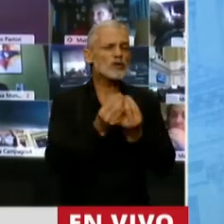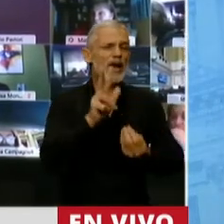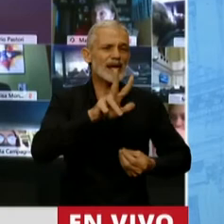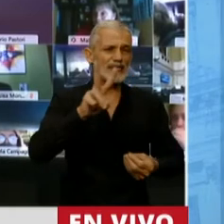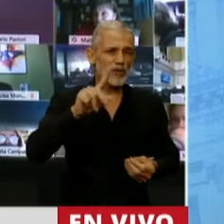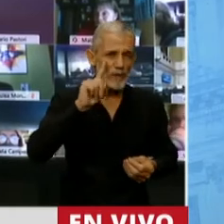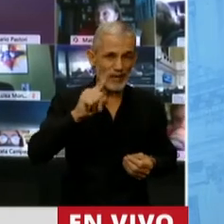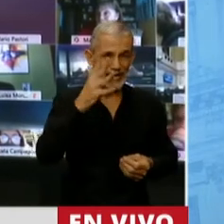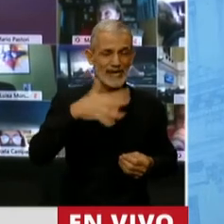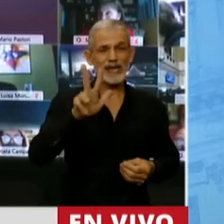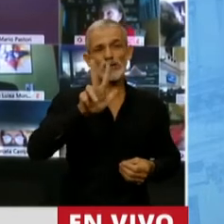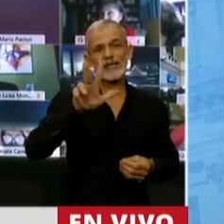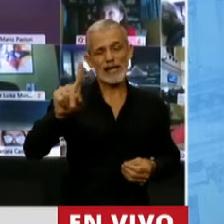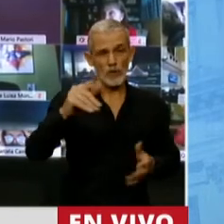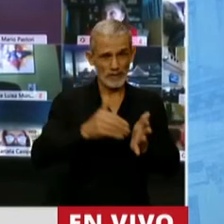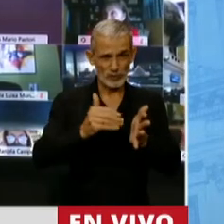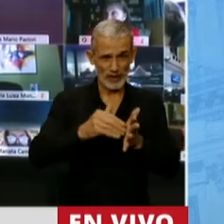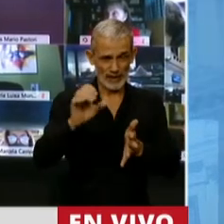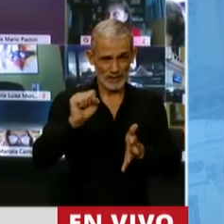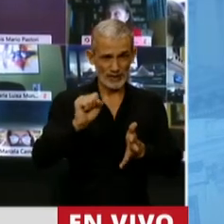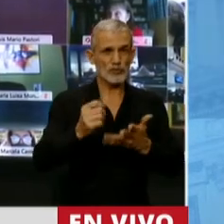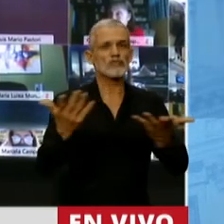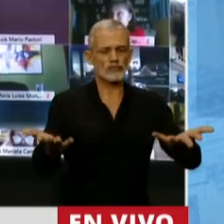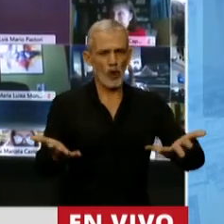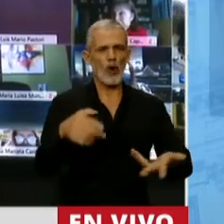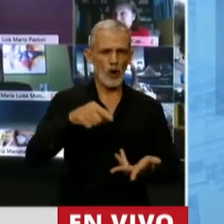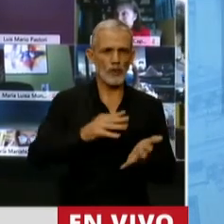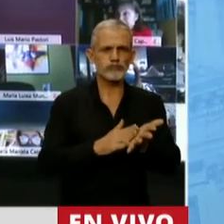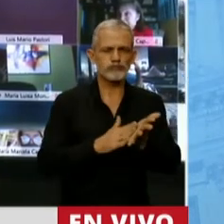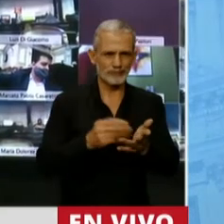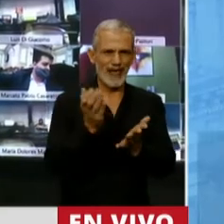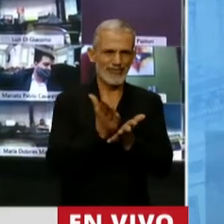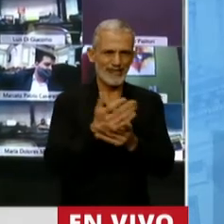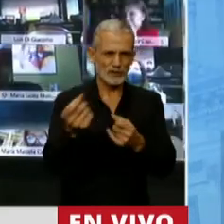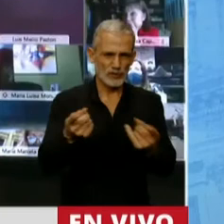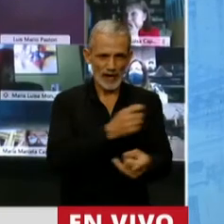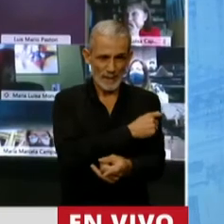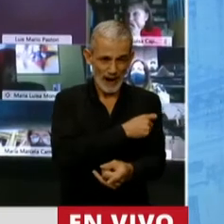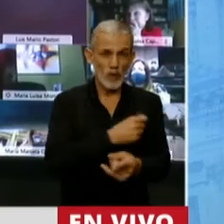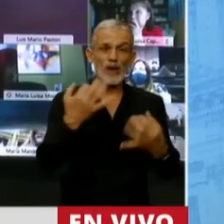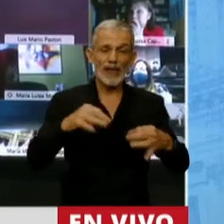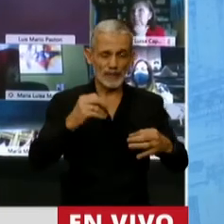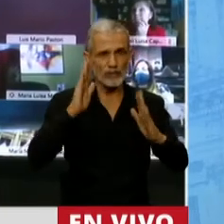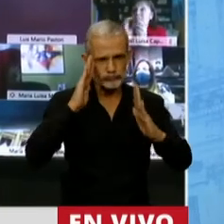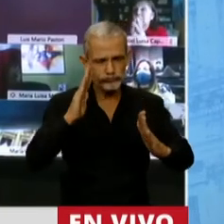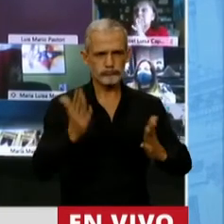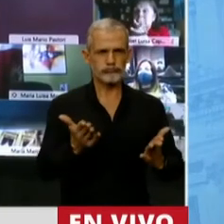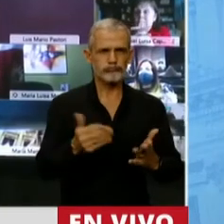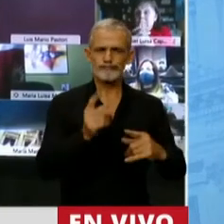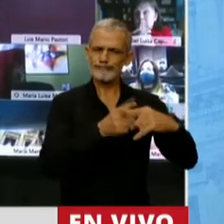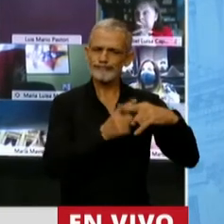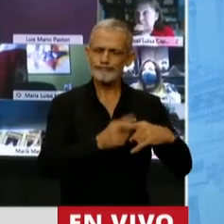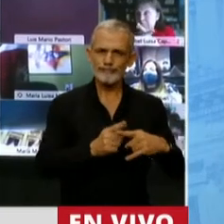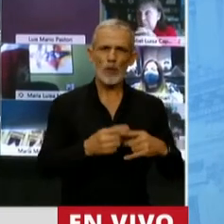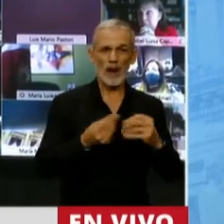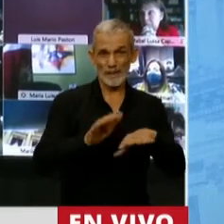32.531 millones de pesos. Obviamente que esta garantía de derecho a las vacunas debe ser tenido en cuenta cuando se calculan los recursos